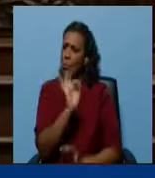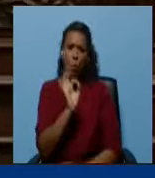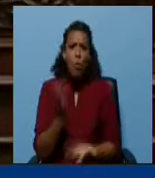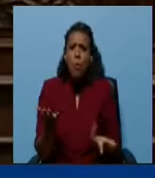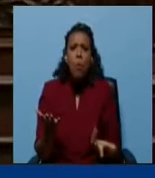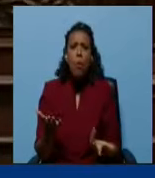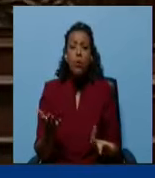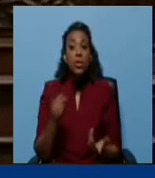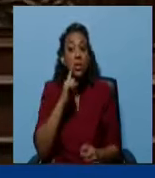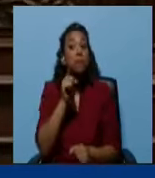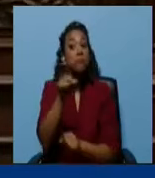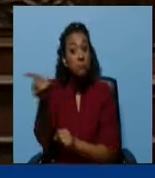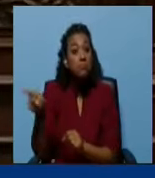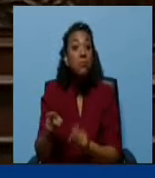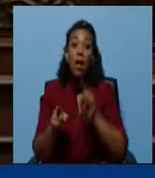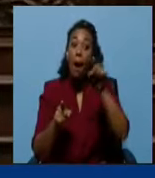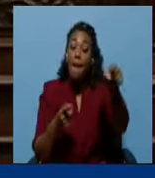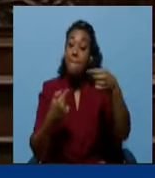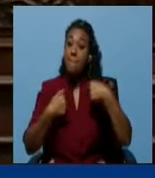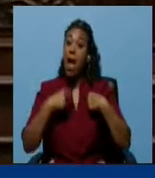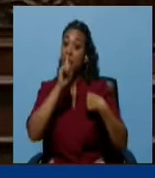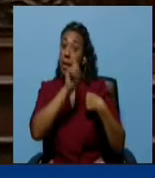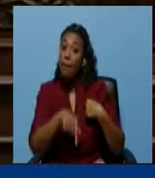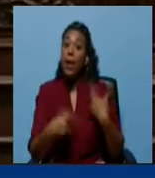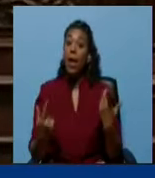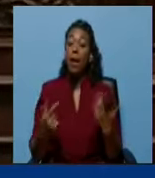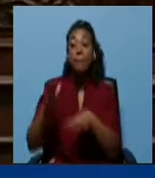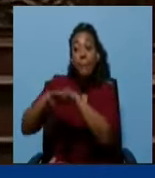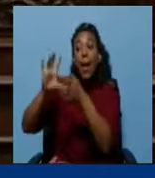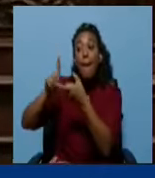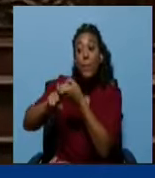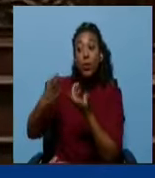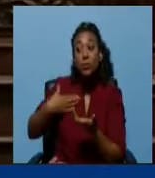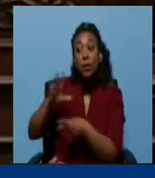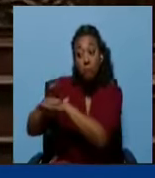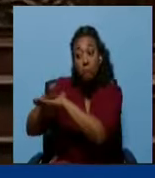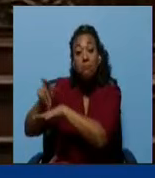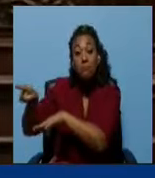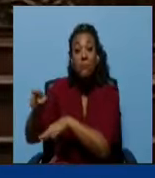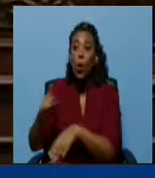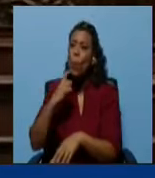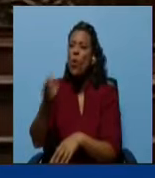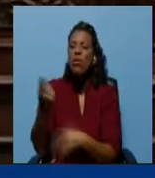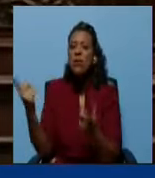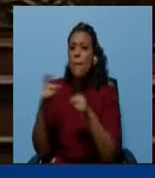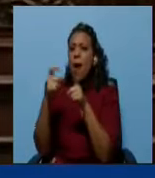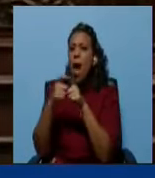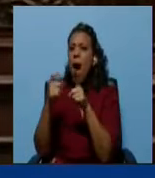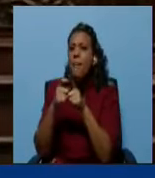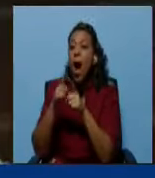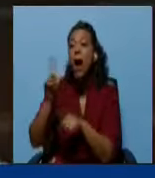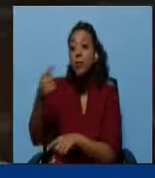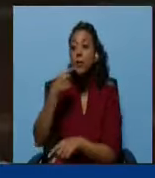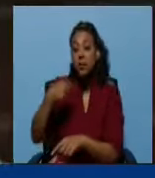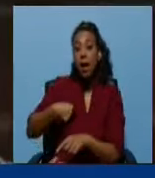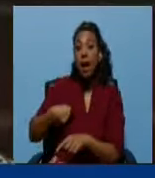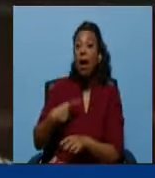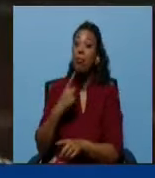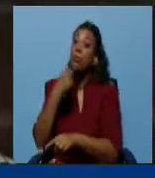Pero así como digo uno, digo la otra. Chilita, ¿cómo que dices tú? Así como te lo digo de una